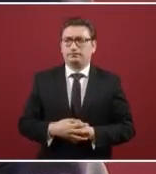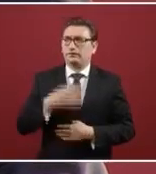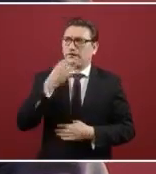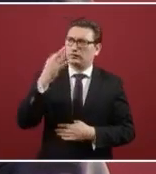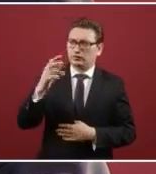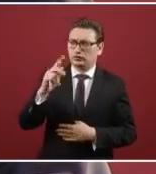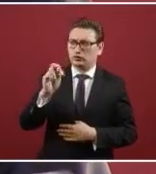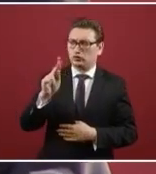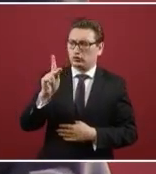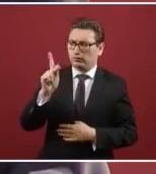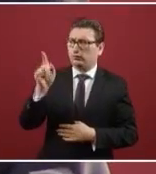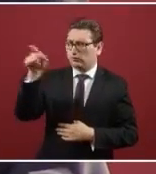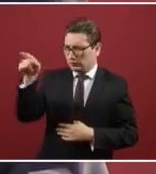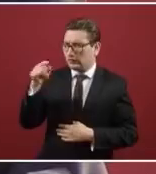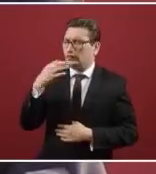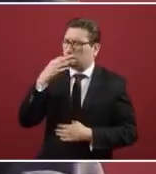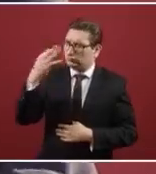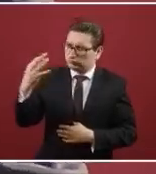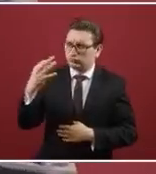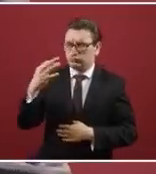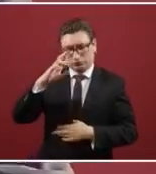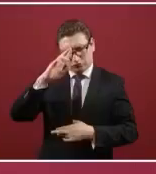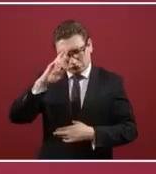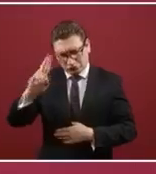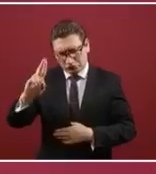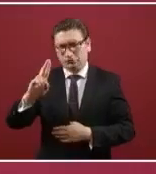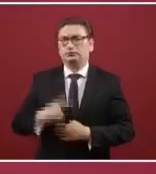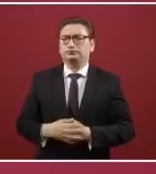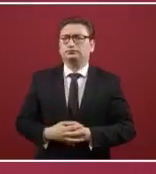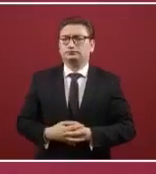decirle de manera muy respetuosa si